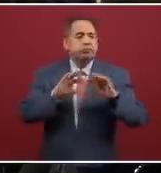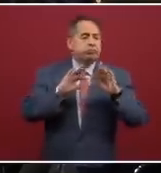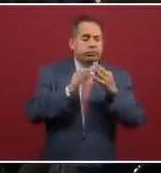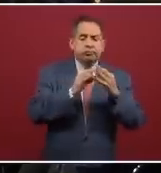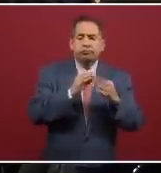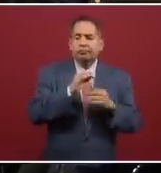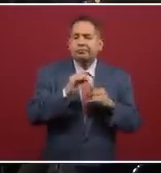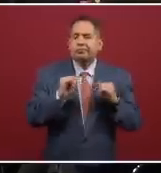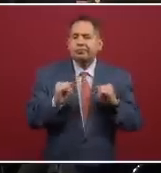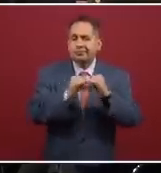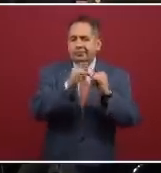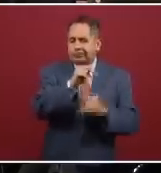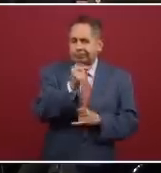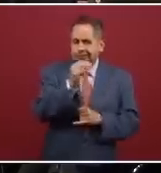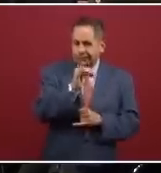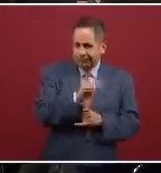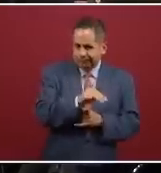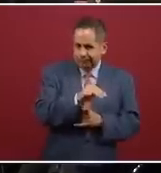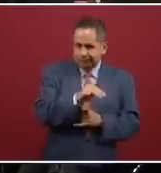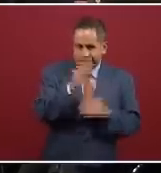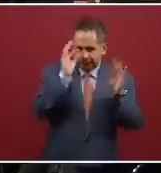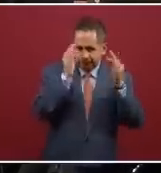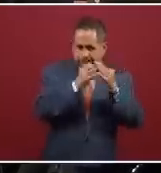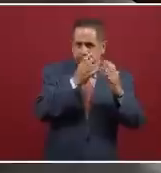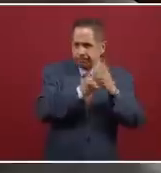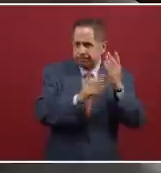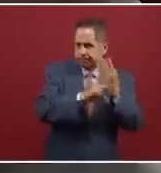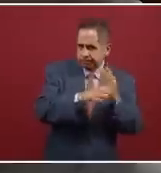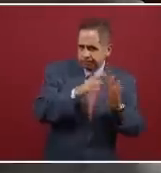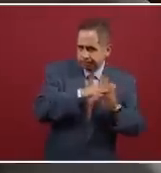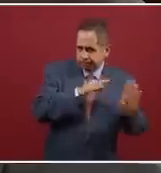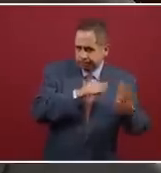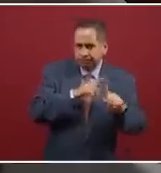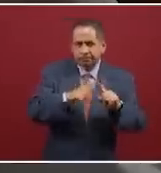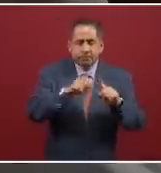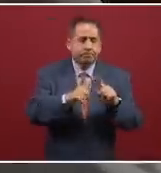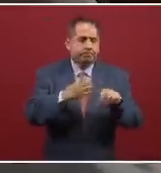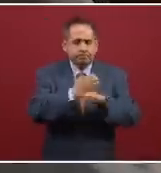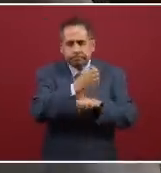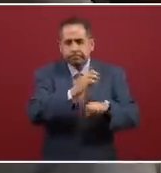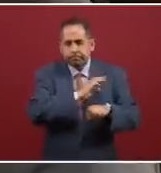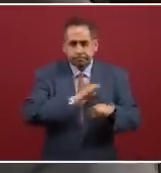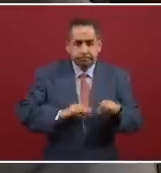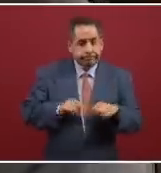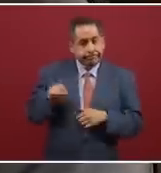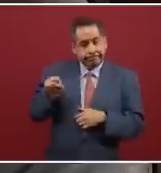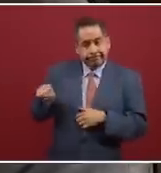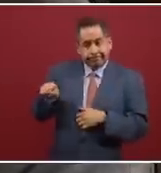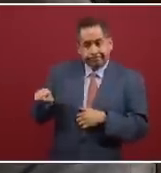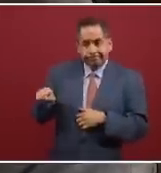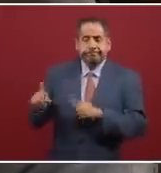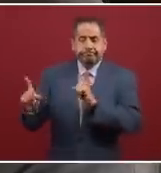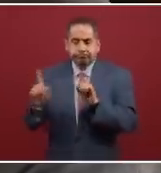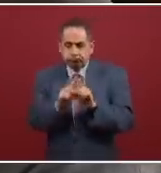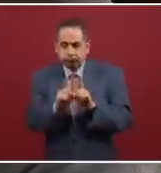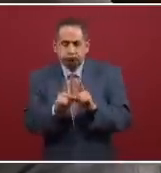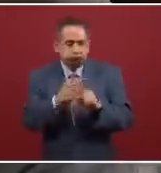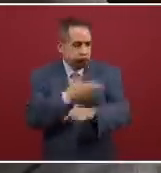autoridades migratorias estatales municipales diferentes instancias para